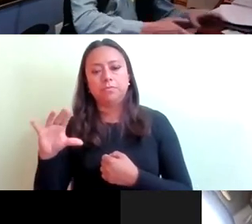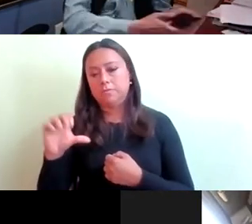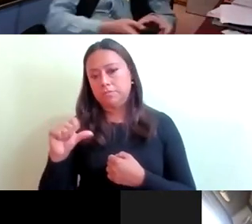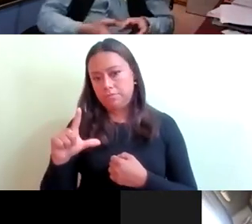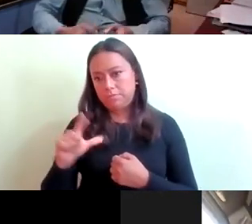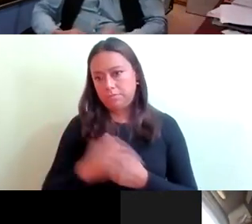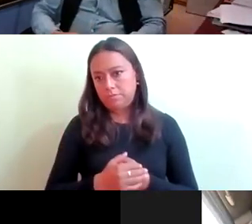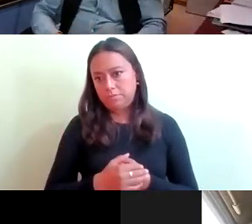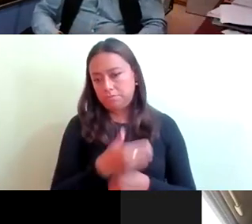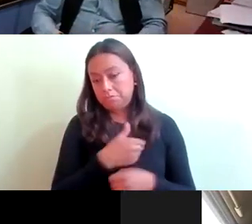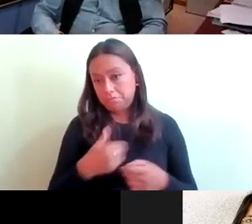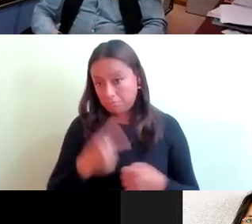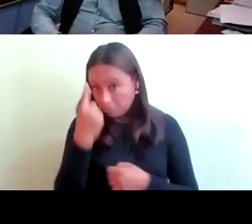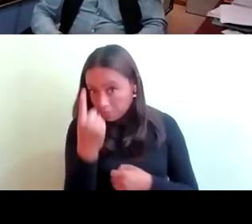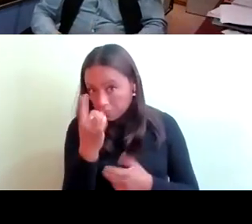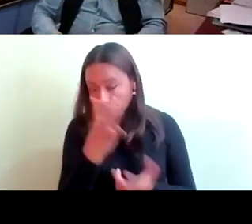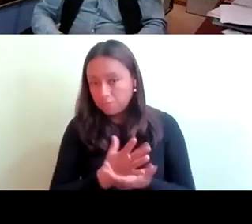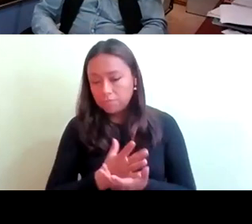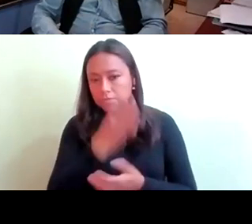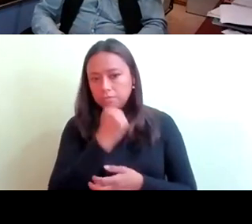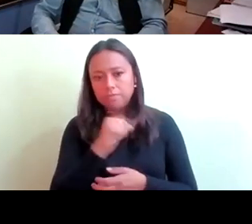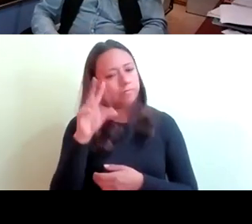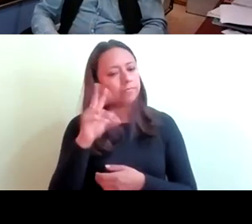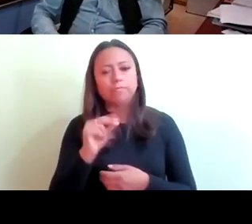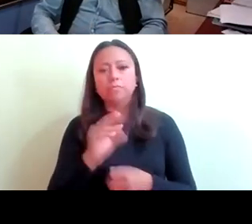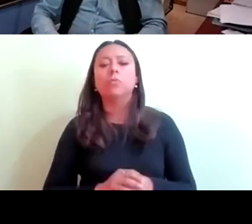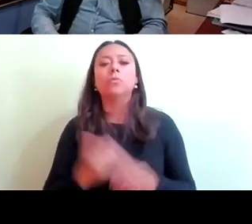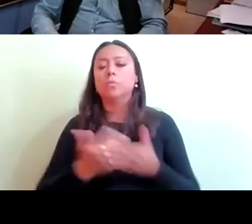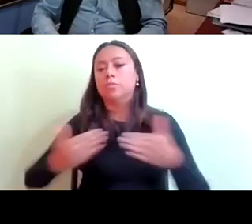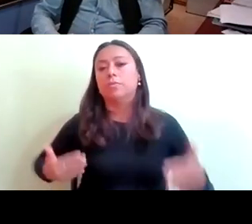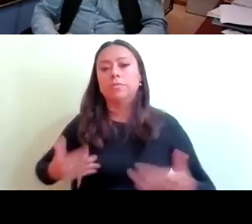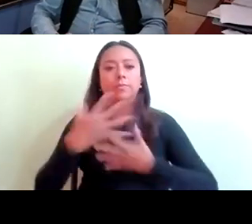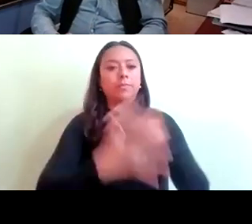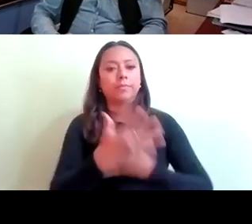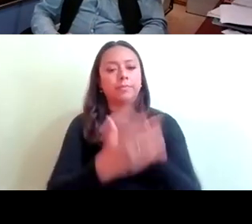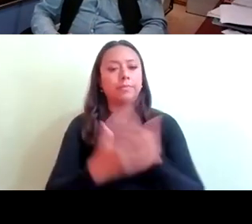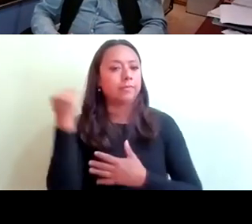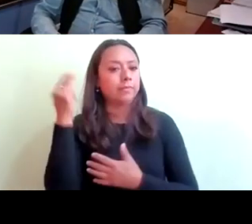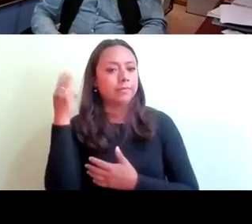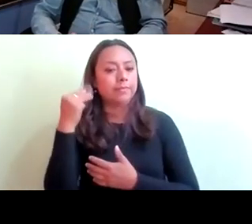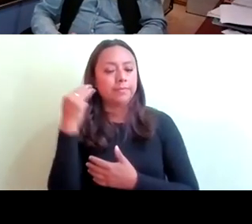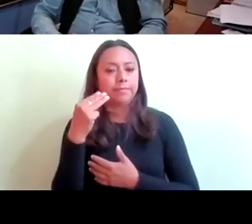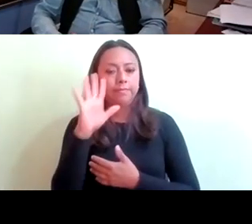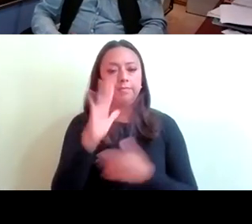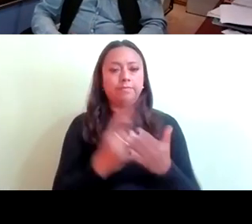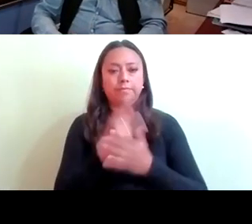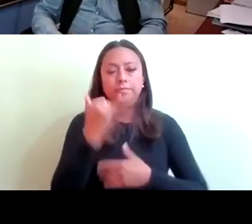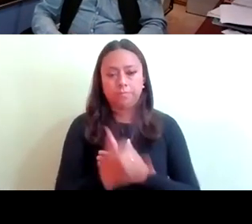una. Todo lo que fue avalado por los vecinos el 15 de marzo como proyecto del